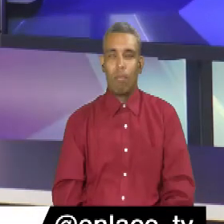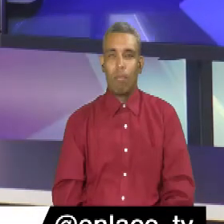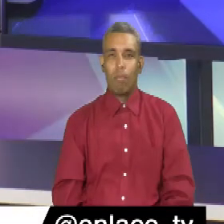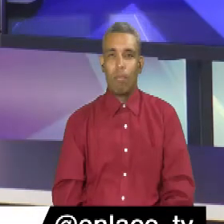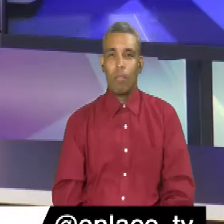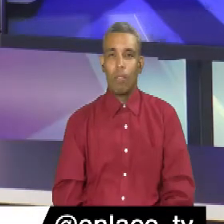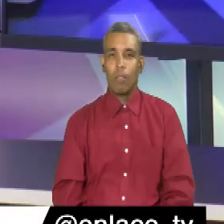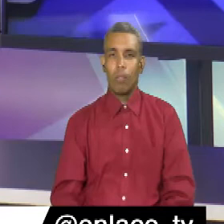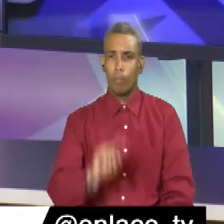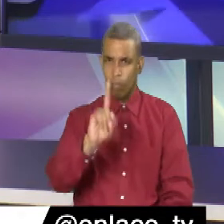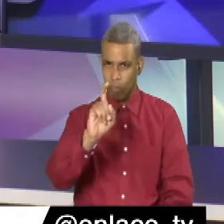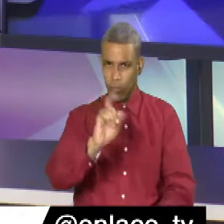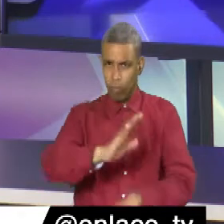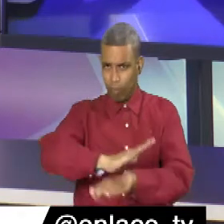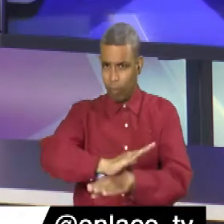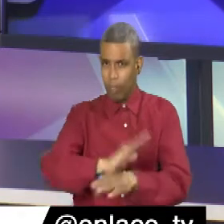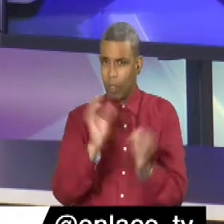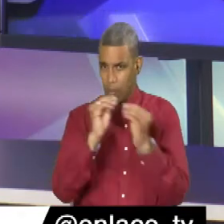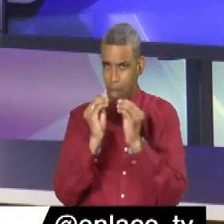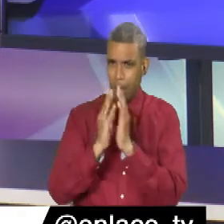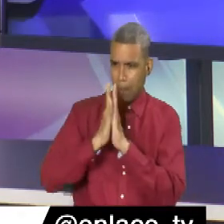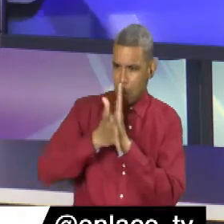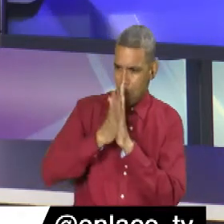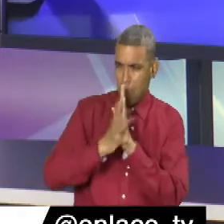nuevo los esperamos a las 6:00 de la tarde para